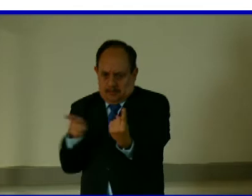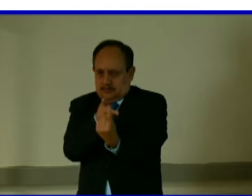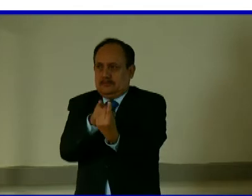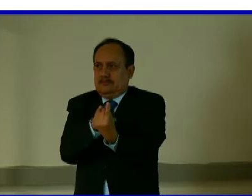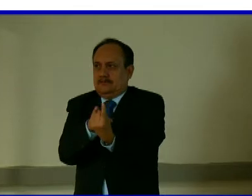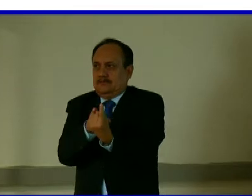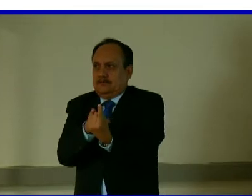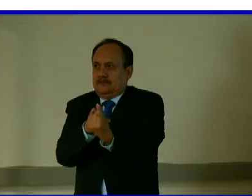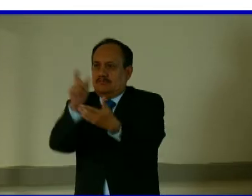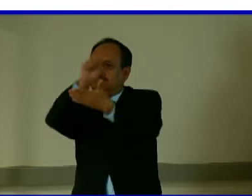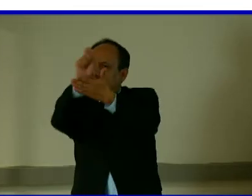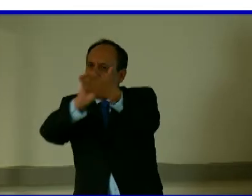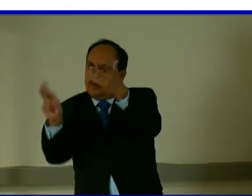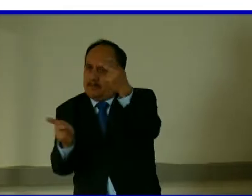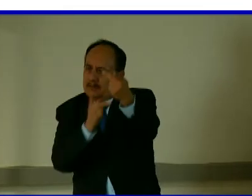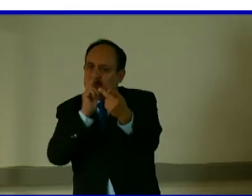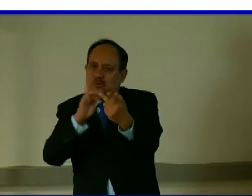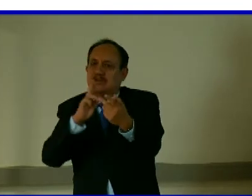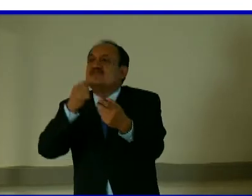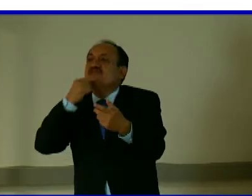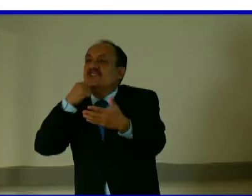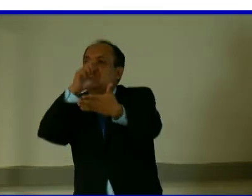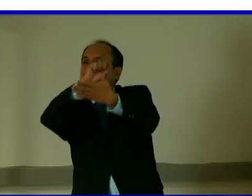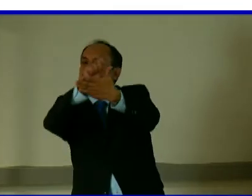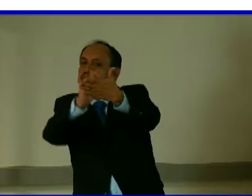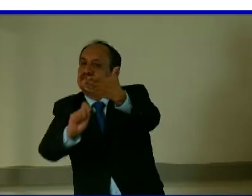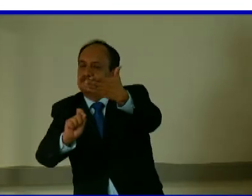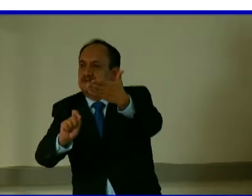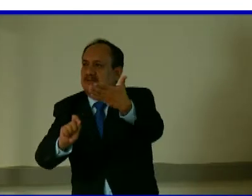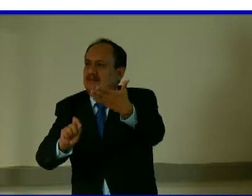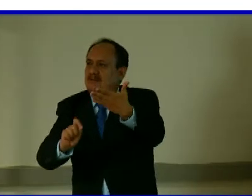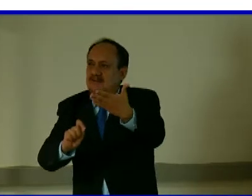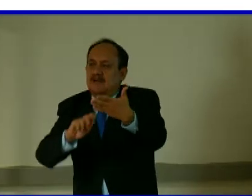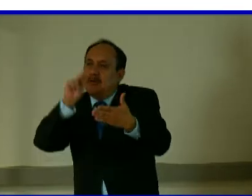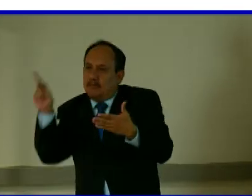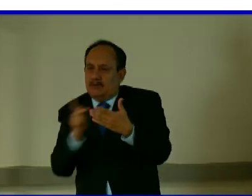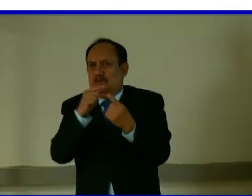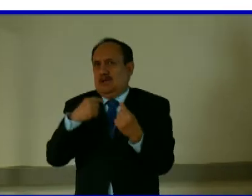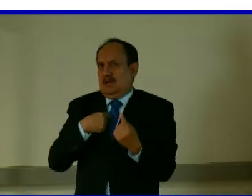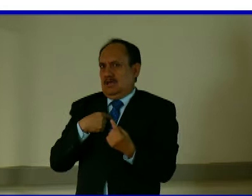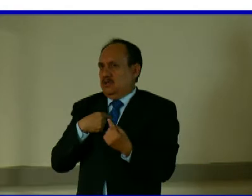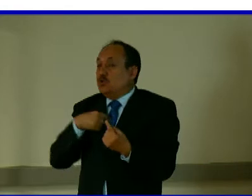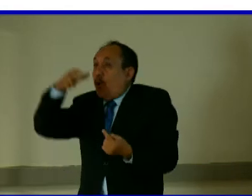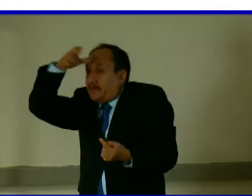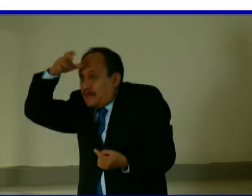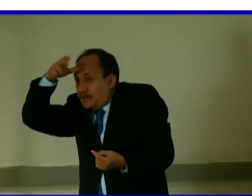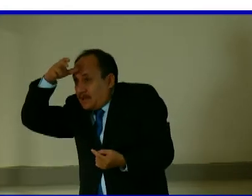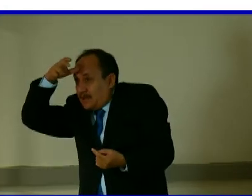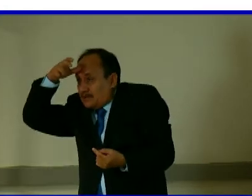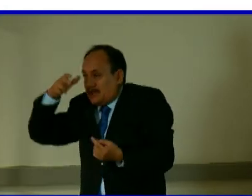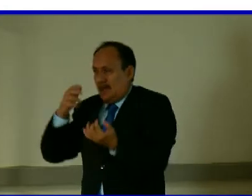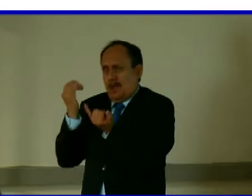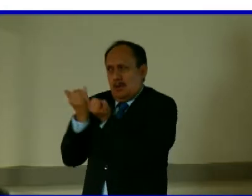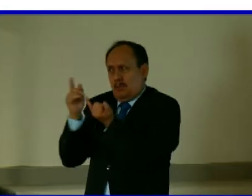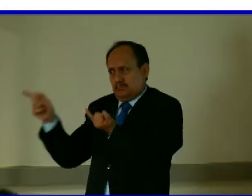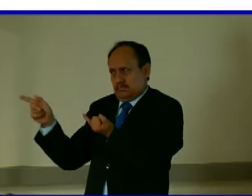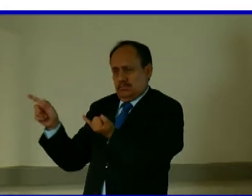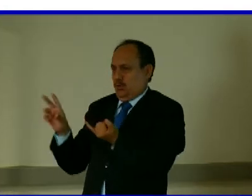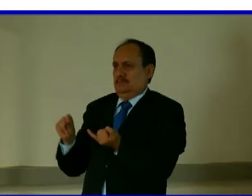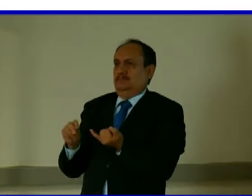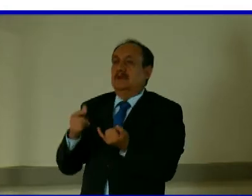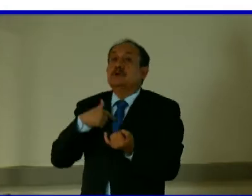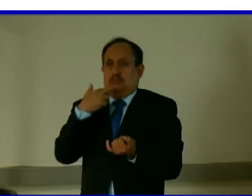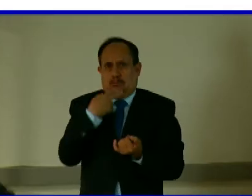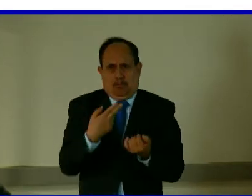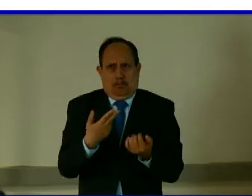una encuesta que se hace y el niño la llena. Y una de las preguntas es, yo no soy tan inteligente como mis compañeros. Y yo le digo, ¿y